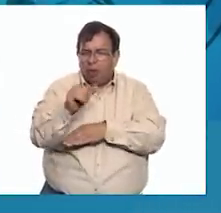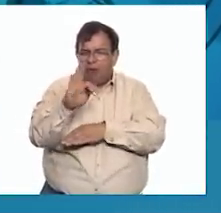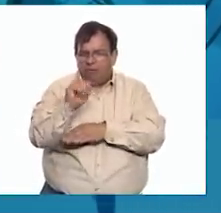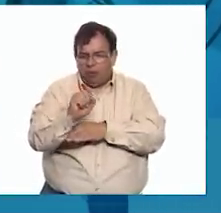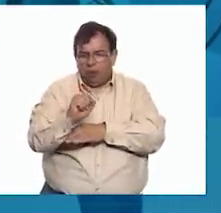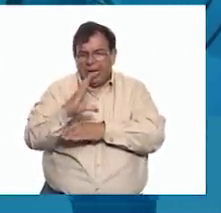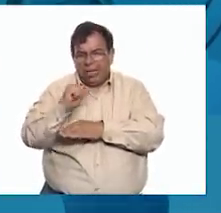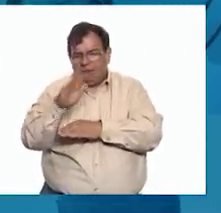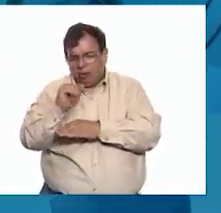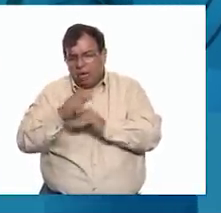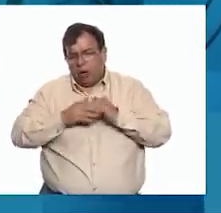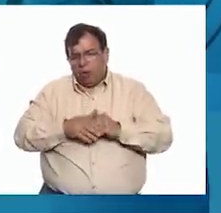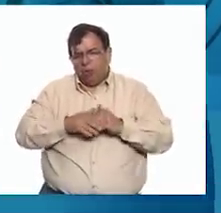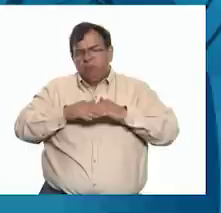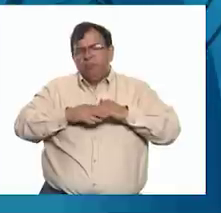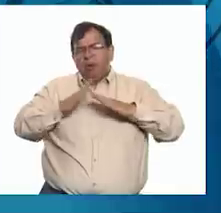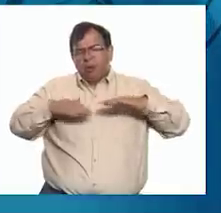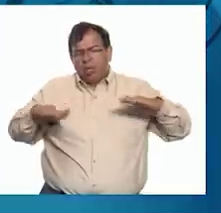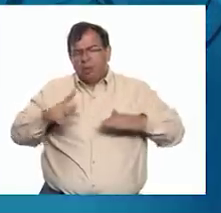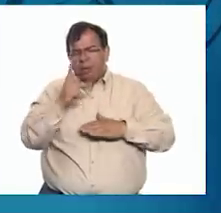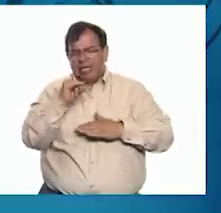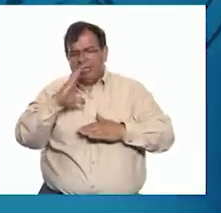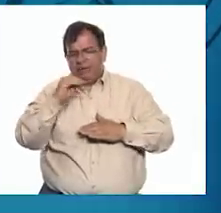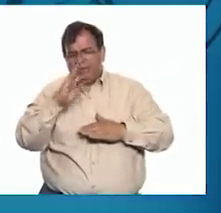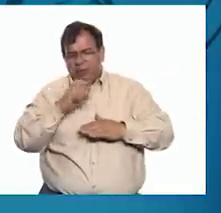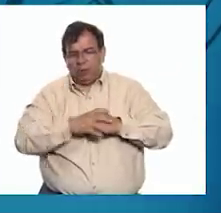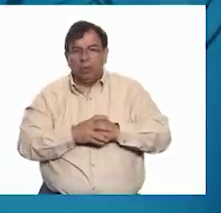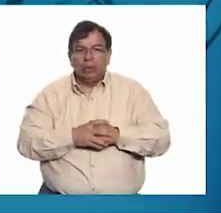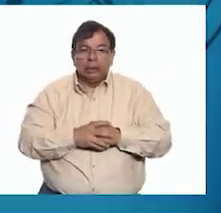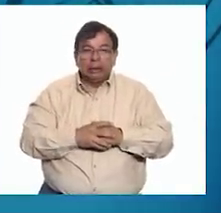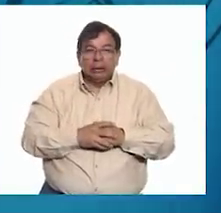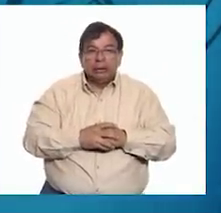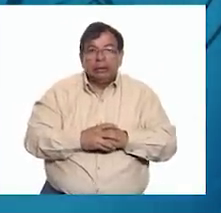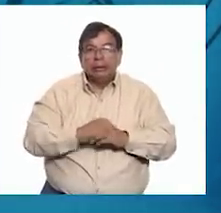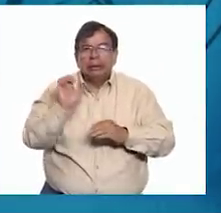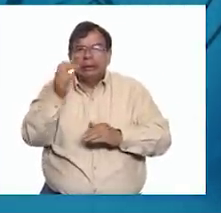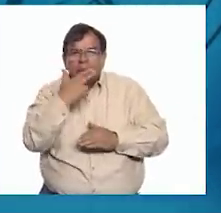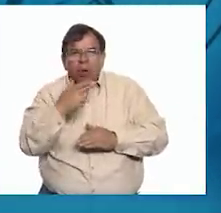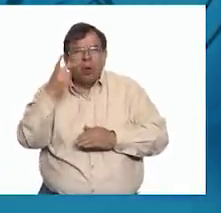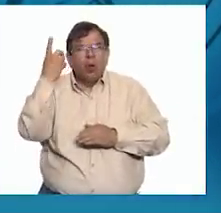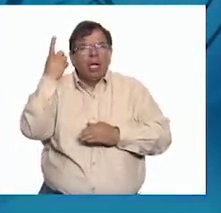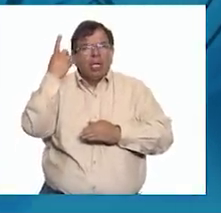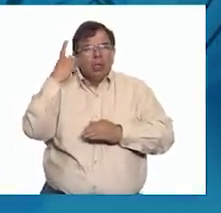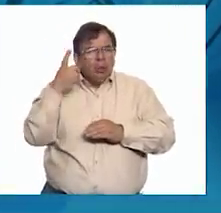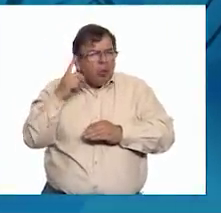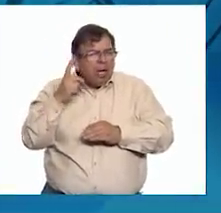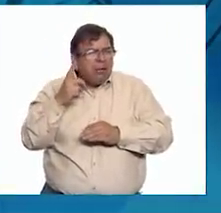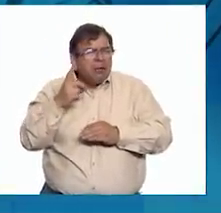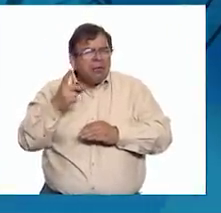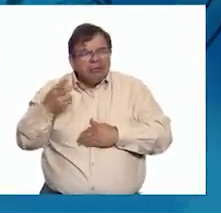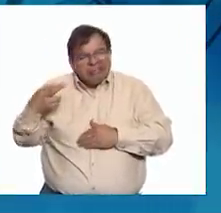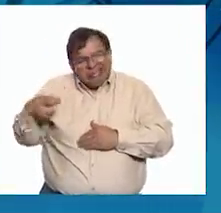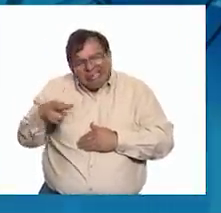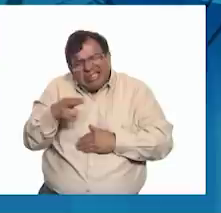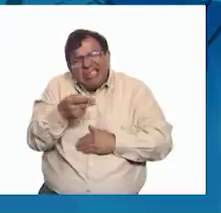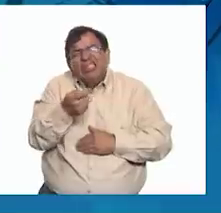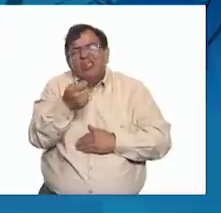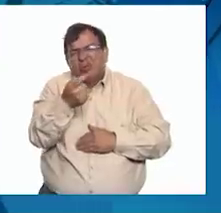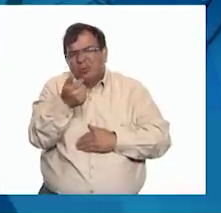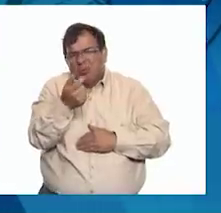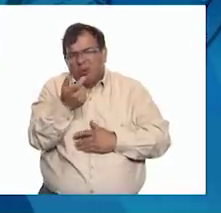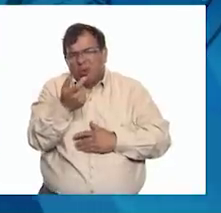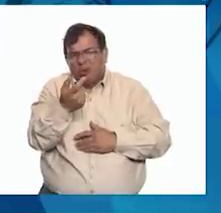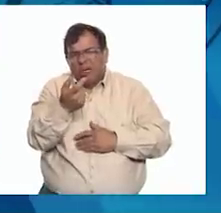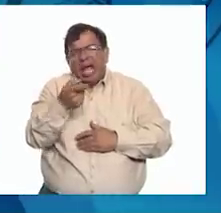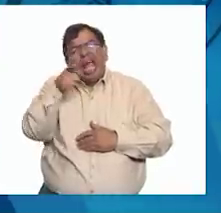o en el Océano Pacífico. Uh-huh. En el caso de Chihuahua y Durango son pocos los ríos que tienen, debido a lo poco